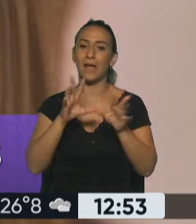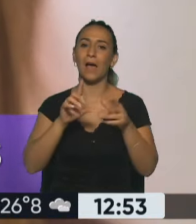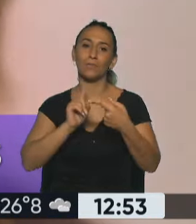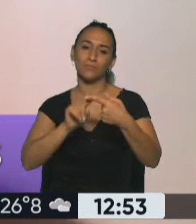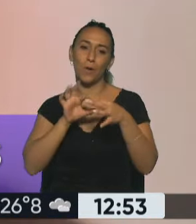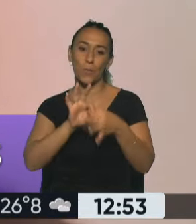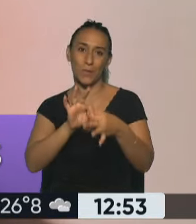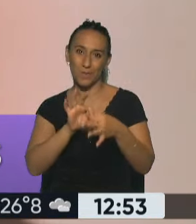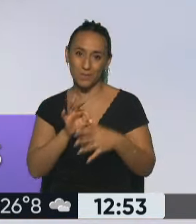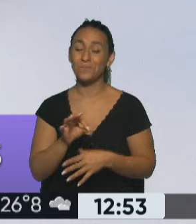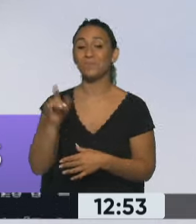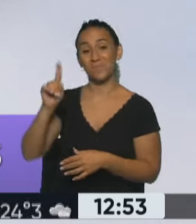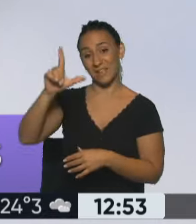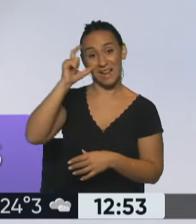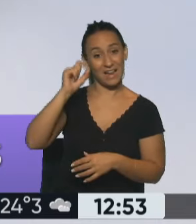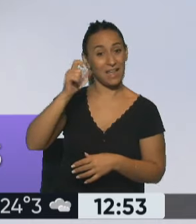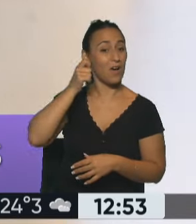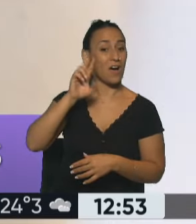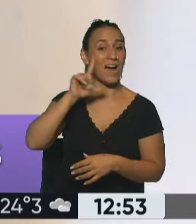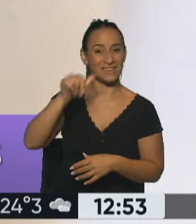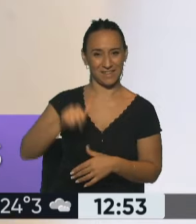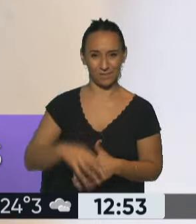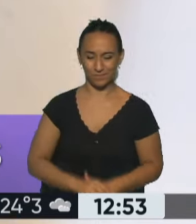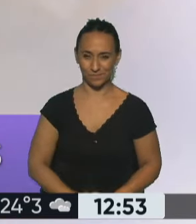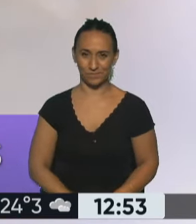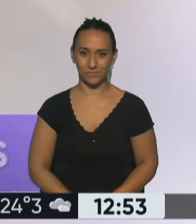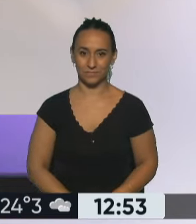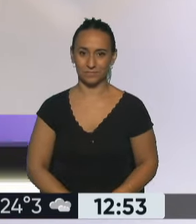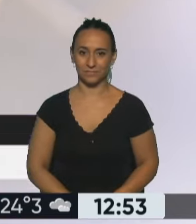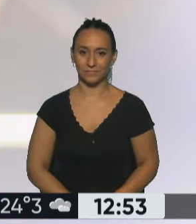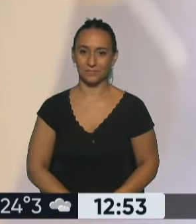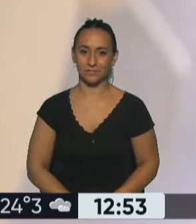García, su versión de Canción para mi muerte. La carretera.